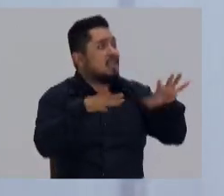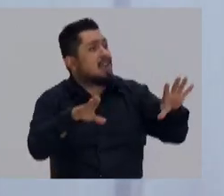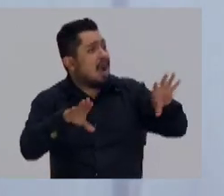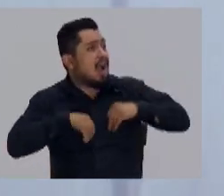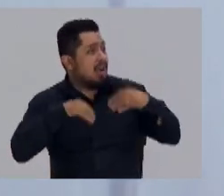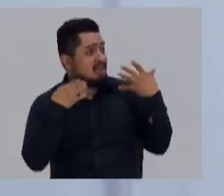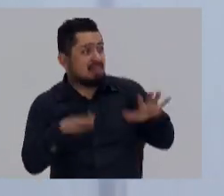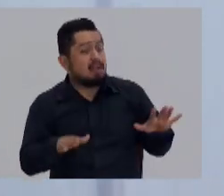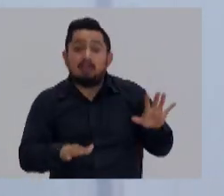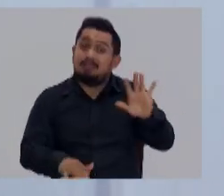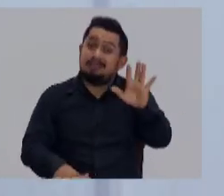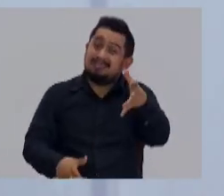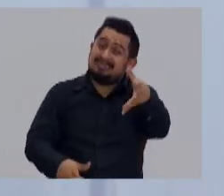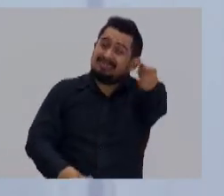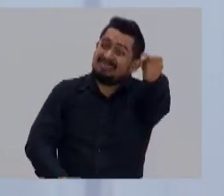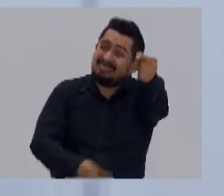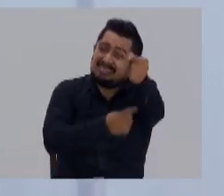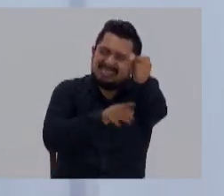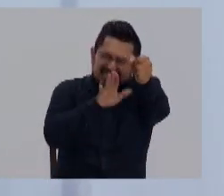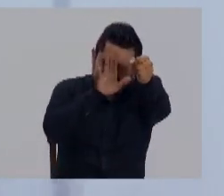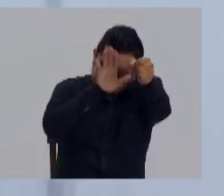a Cristo.